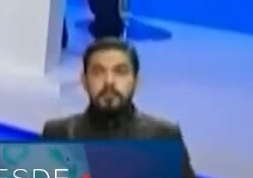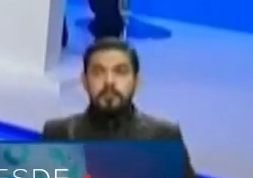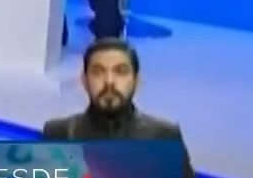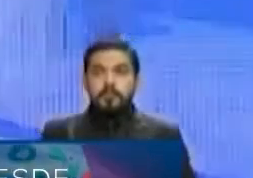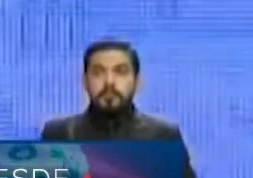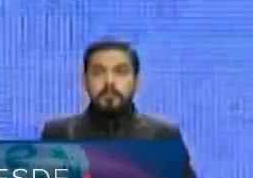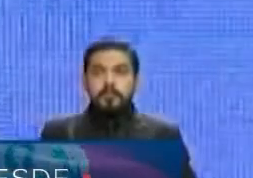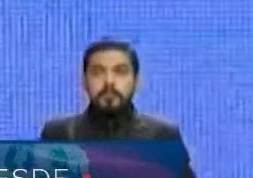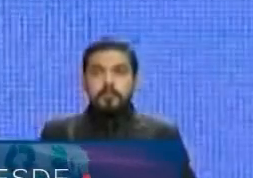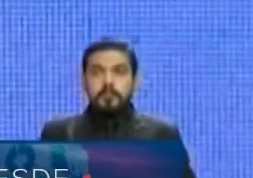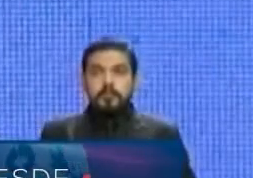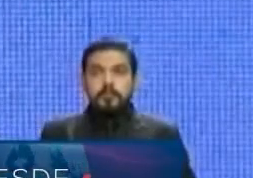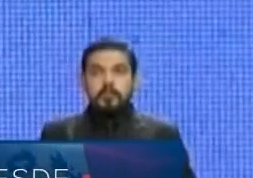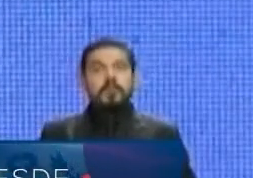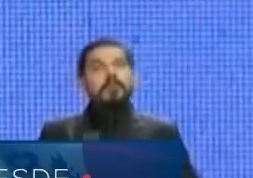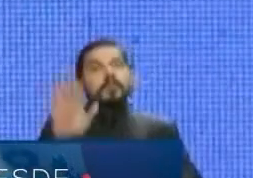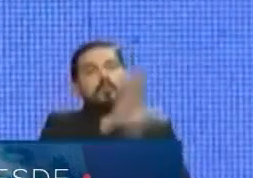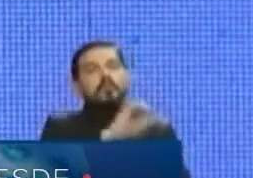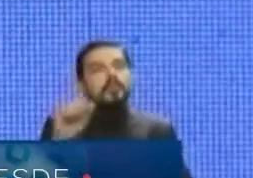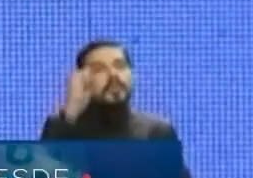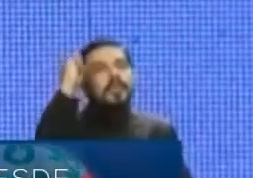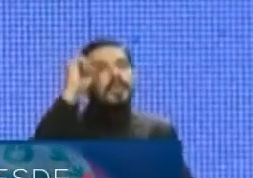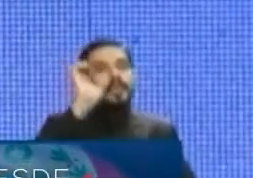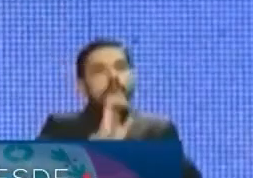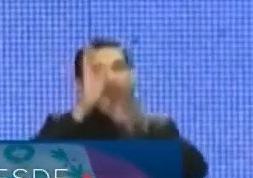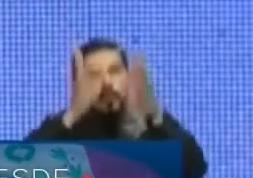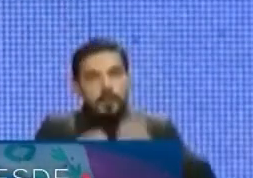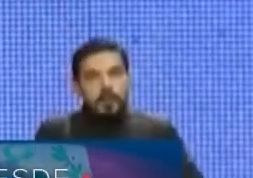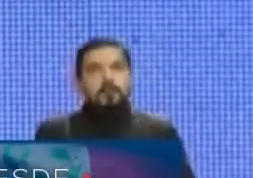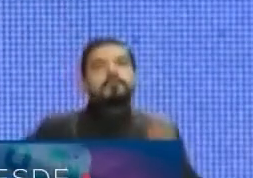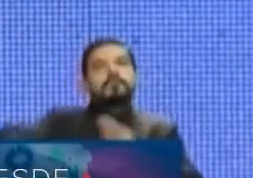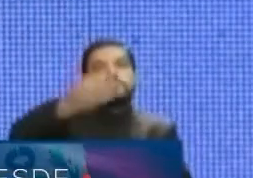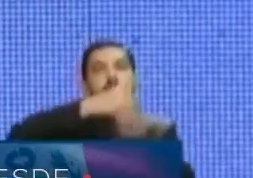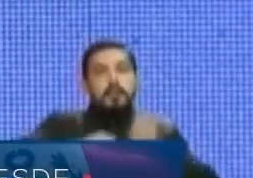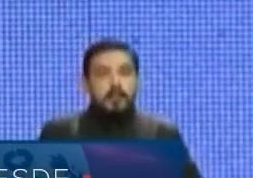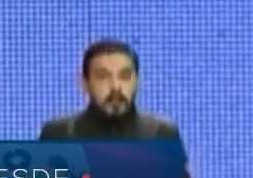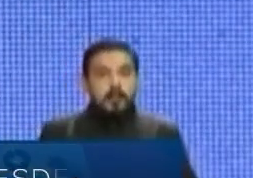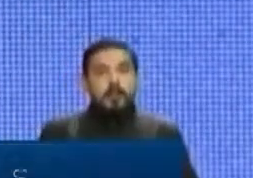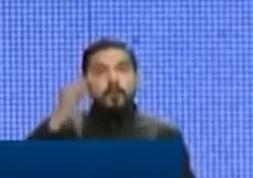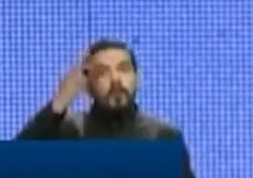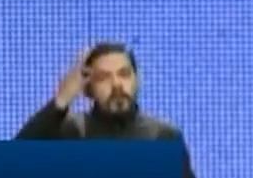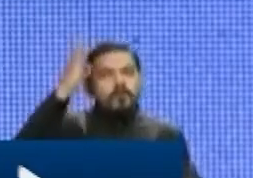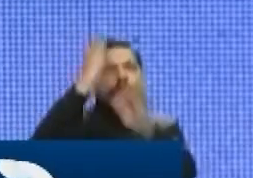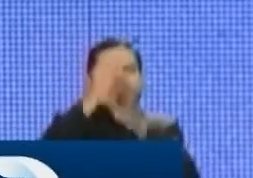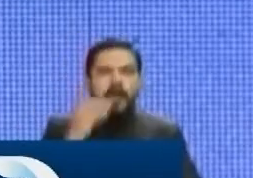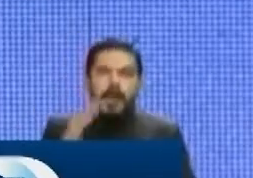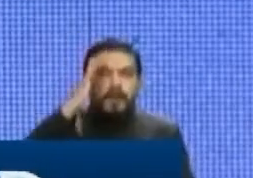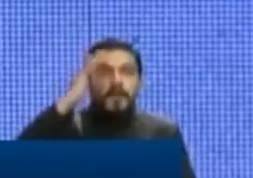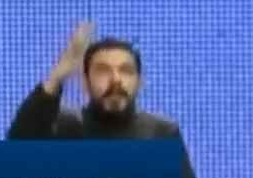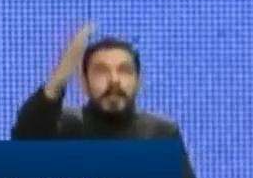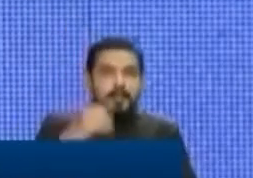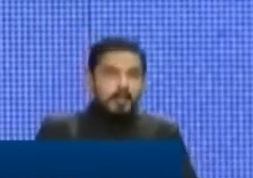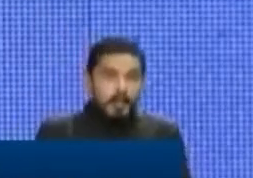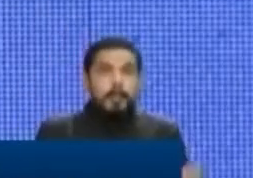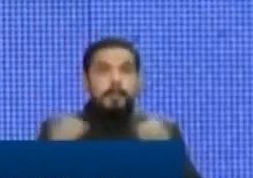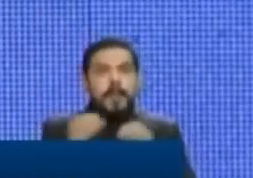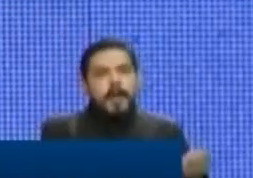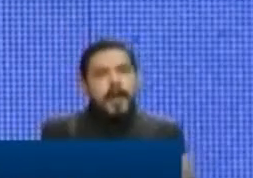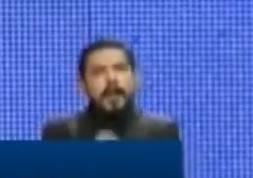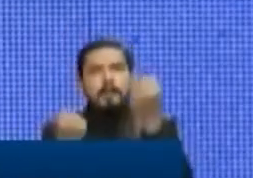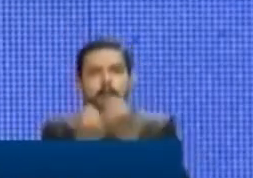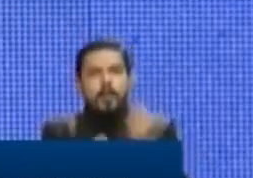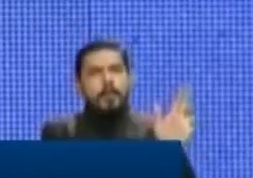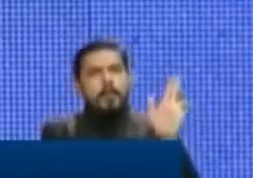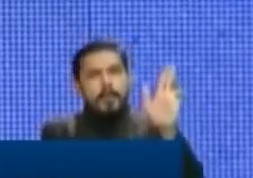Así es como le han cortado el derecho a los ecuatorianos, que lo vamos a devolver con fe y con esperanza. Aquí hay que fortalecer a la fuerza